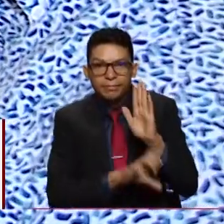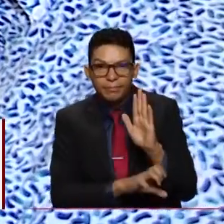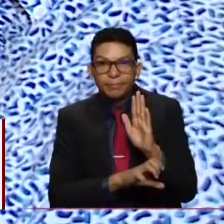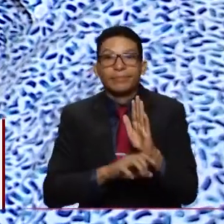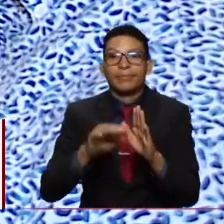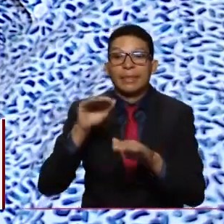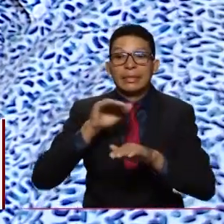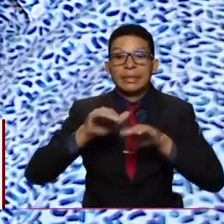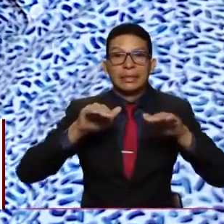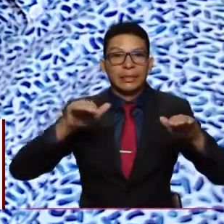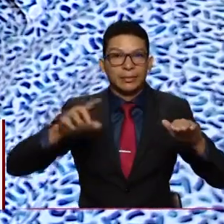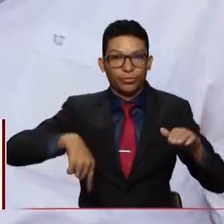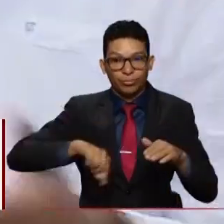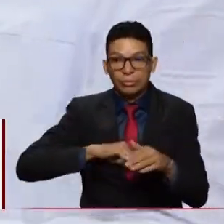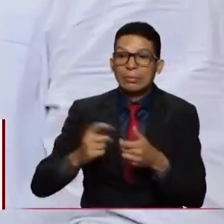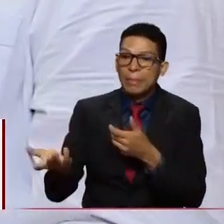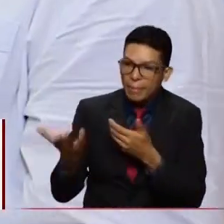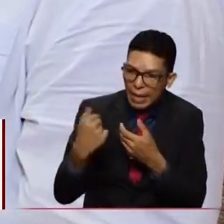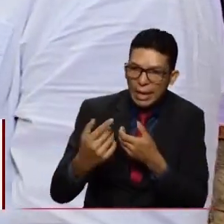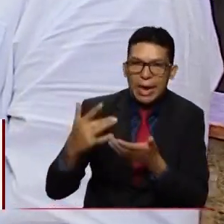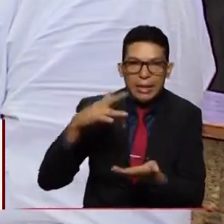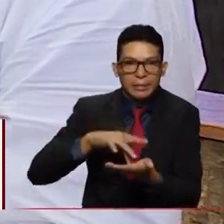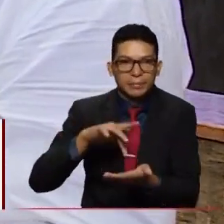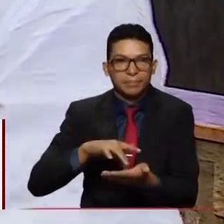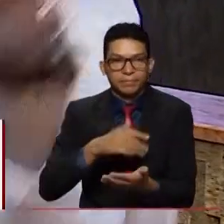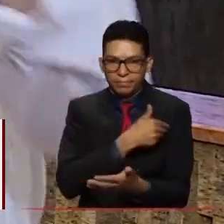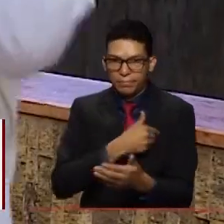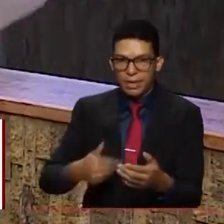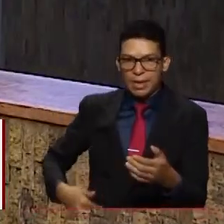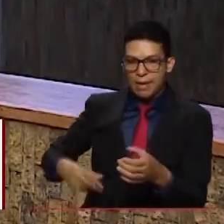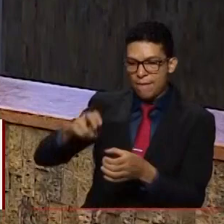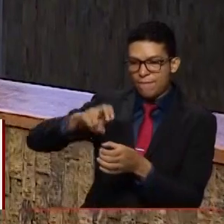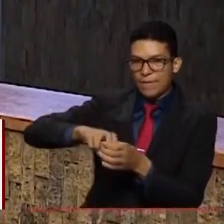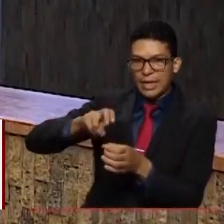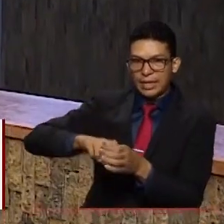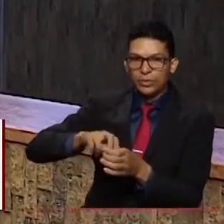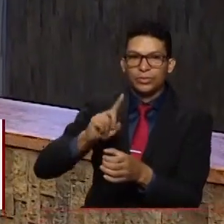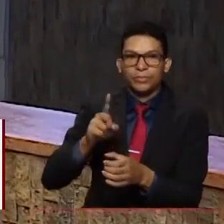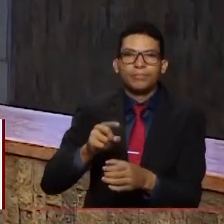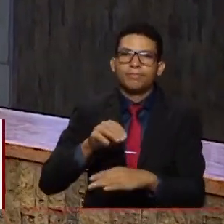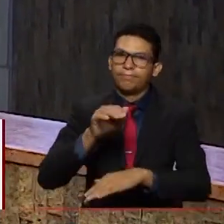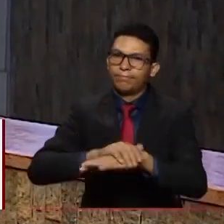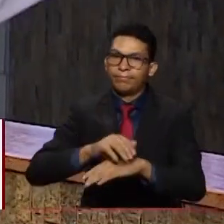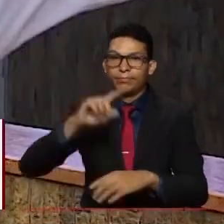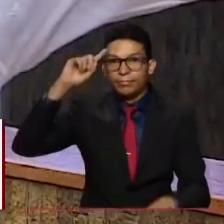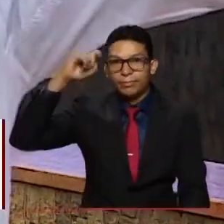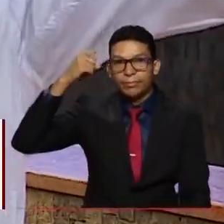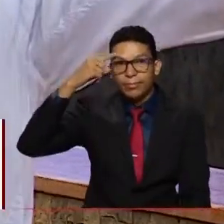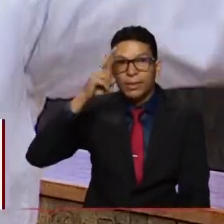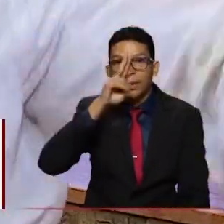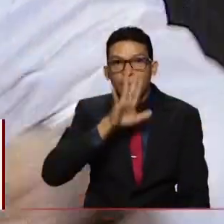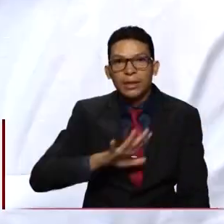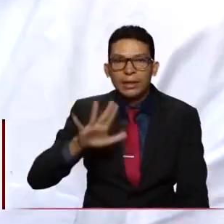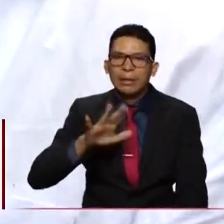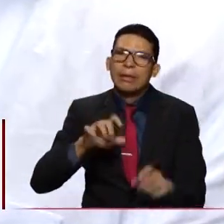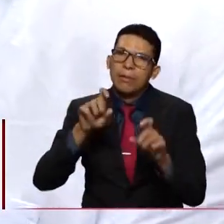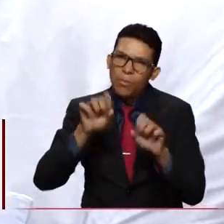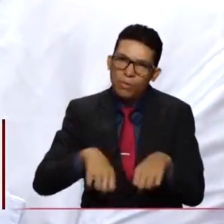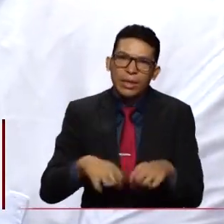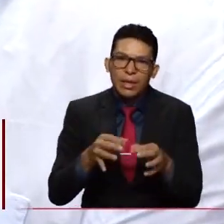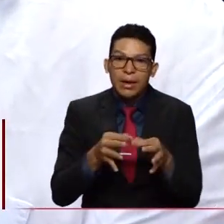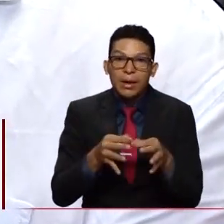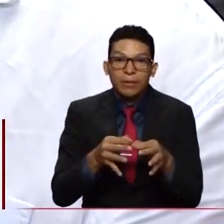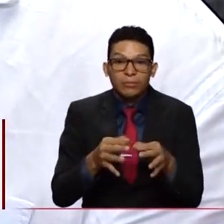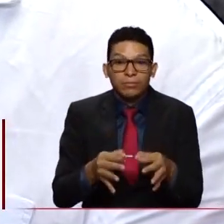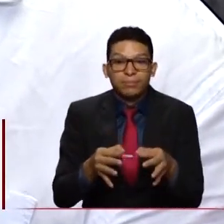a las convocatorias que estamos haciendo el presidente de la Federación de juntas de dir acción comunal le hace un llamado al gobierno nacional para que se amplíe la fecha